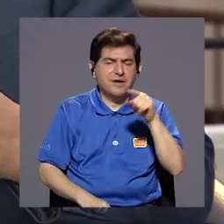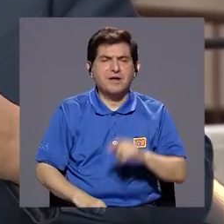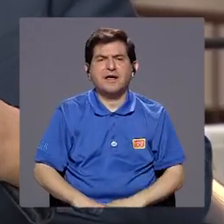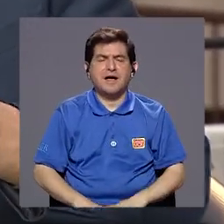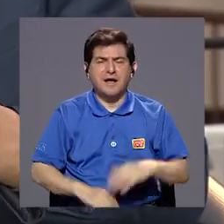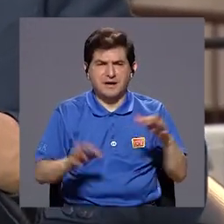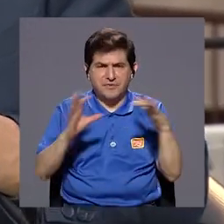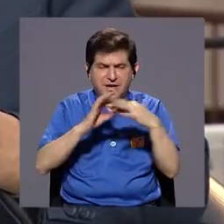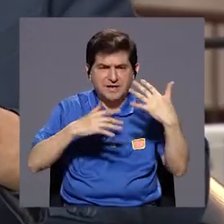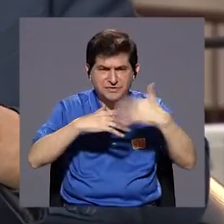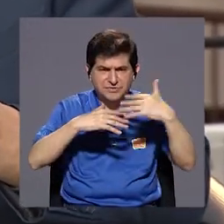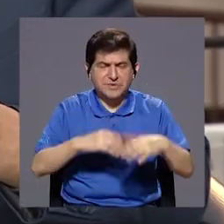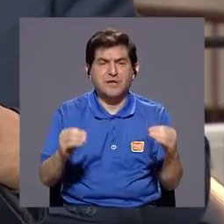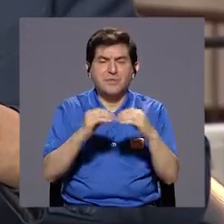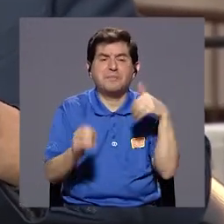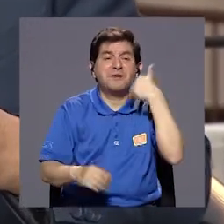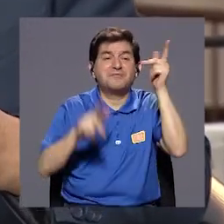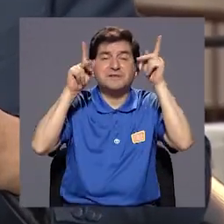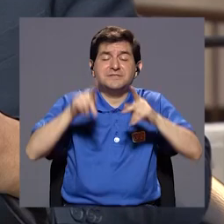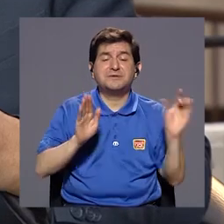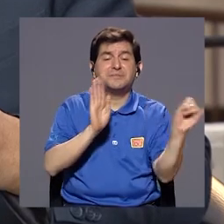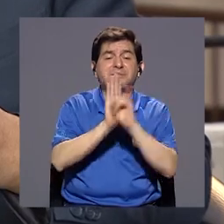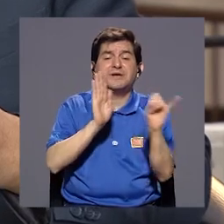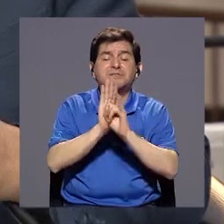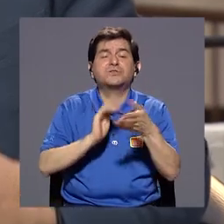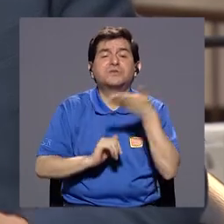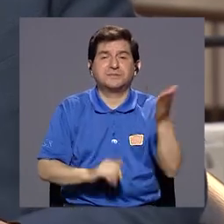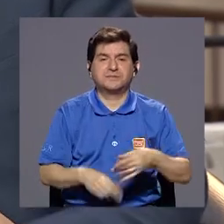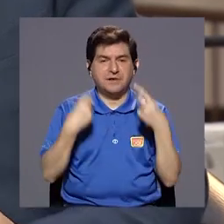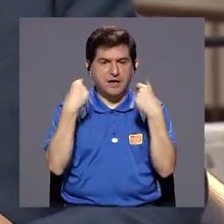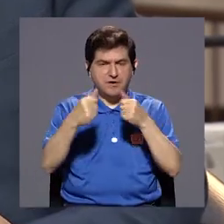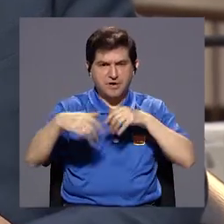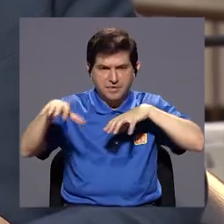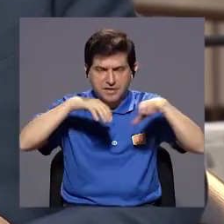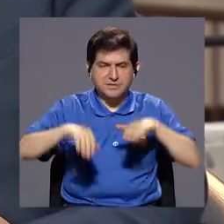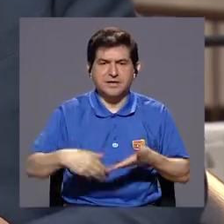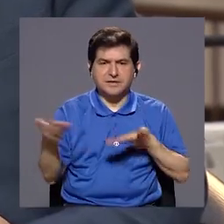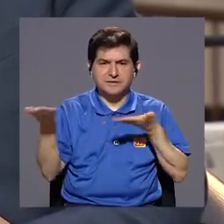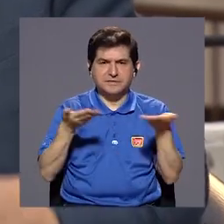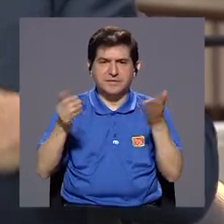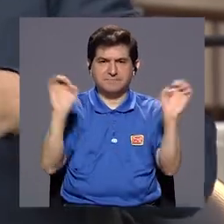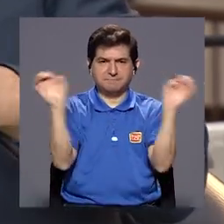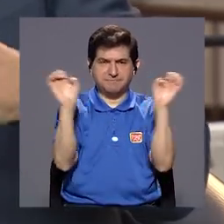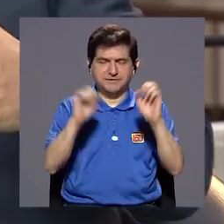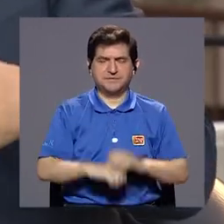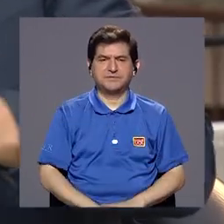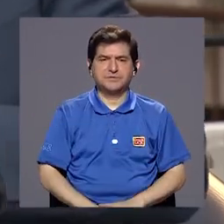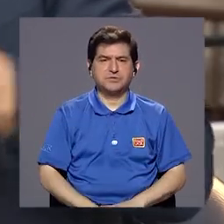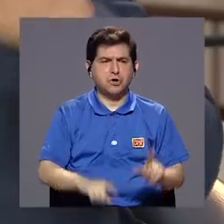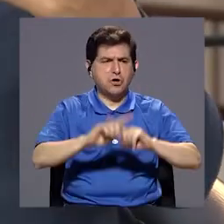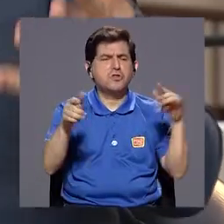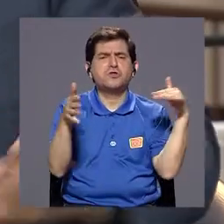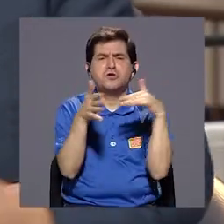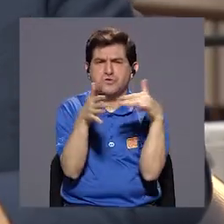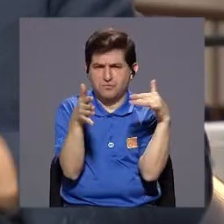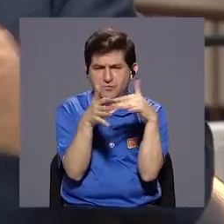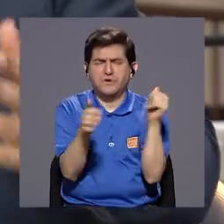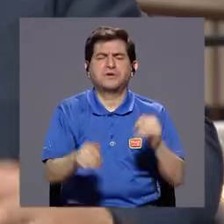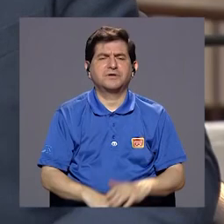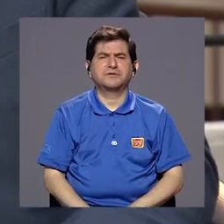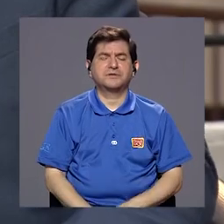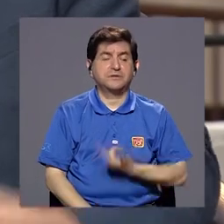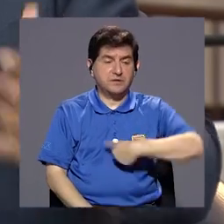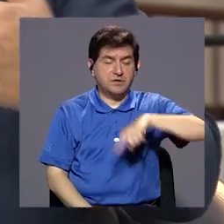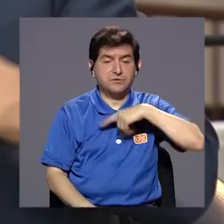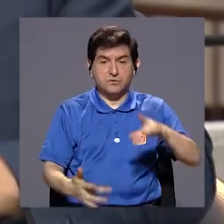más fáciles para que la población pueda identificar y rápidamente activar el servicio de emergencia. Entonces, se han hecho varios estudios al